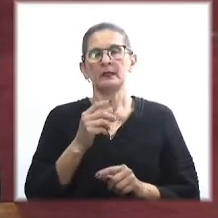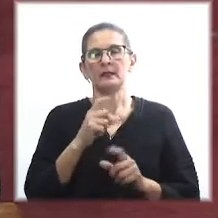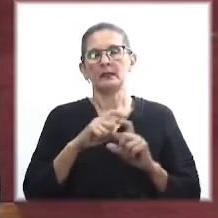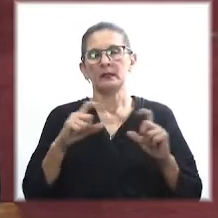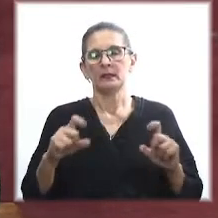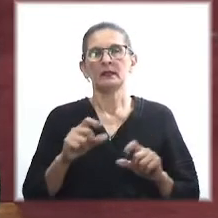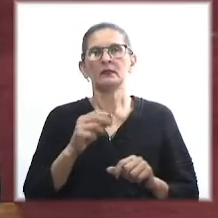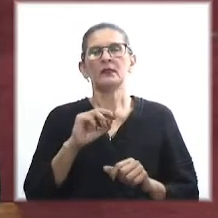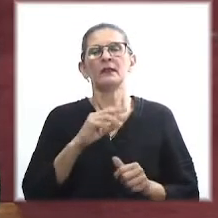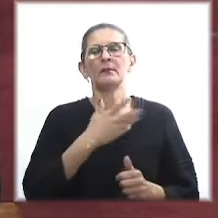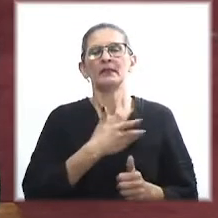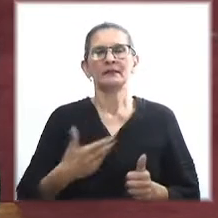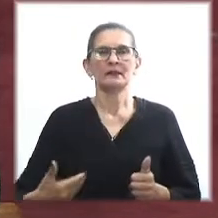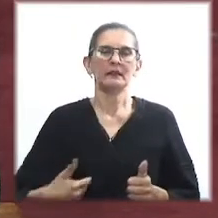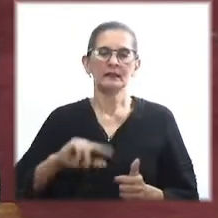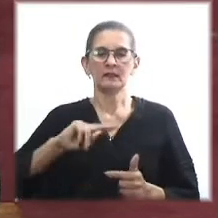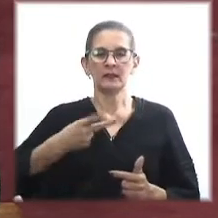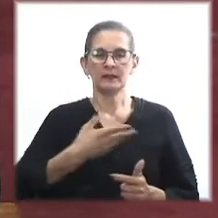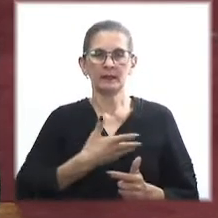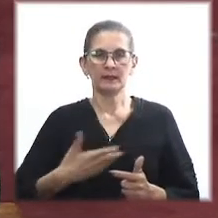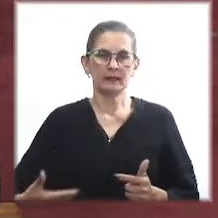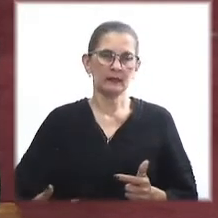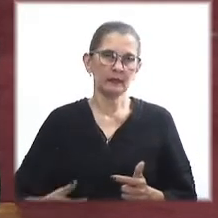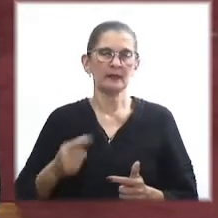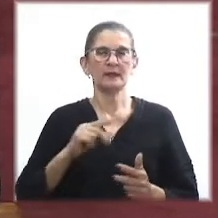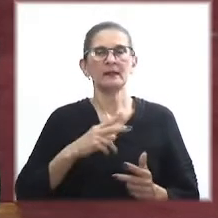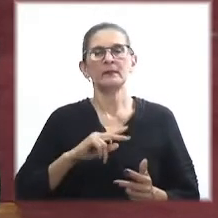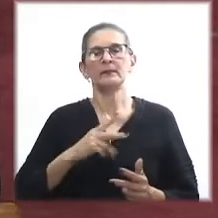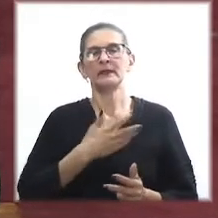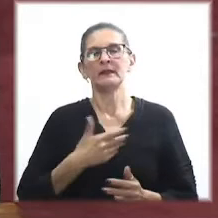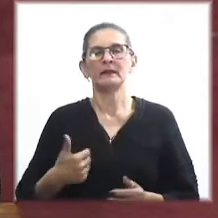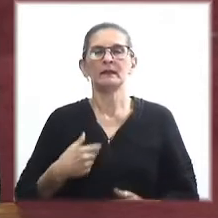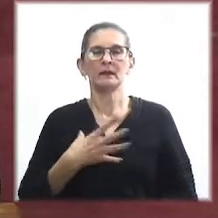la vicepresidencia, presidente del directorio del Partido Nacional,